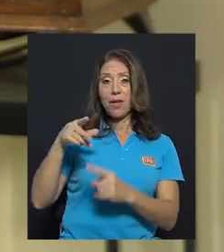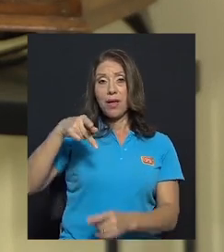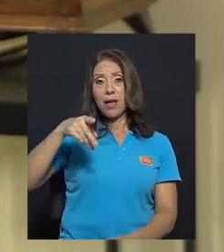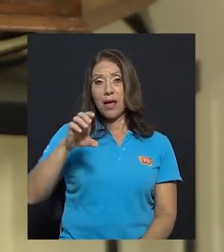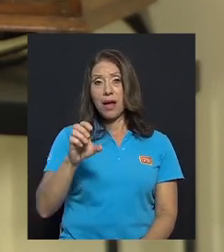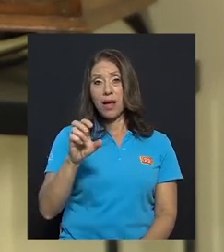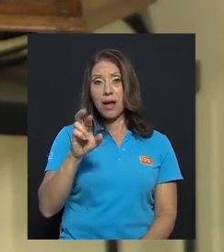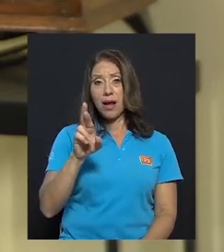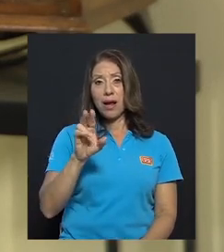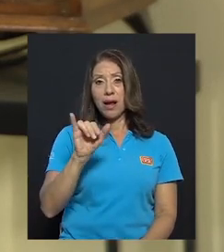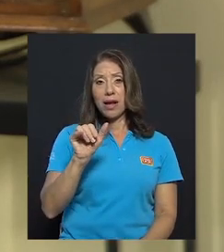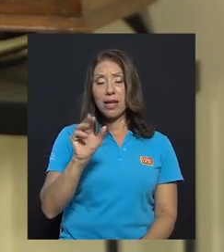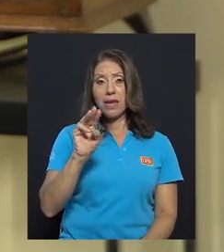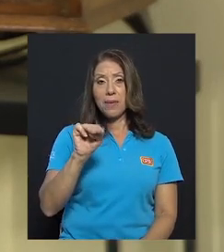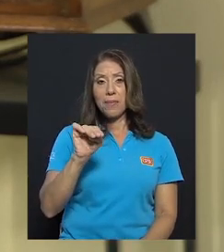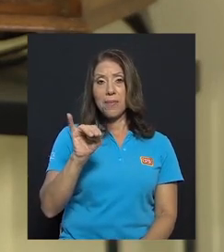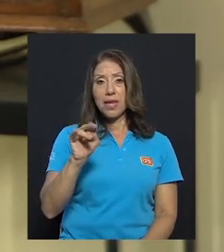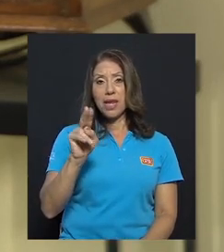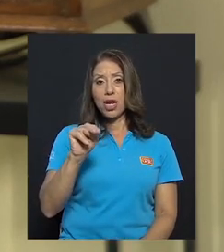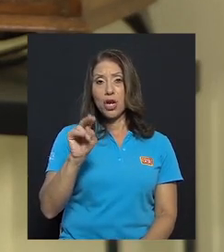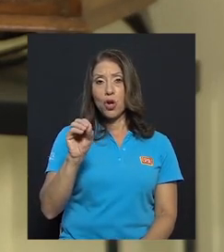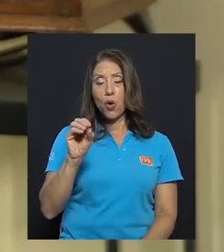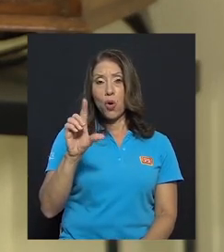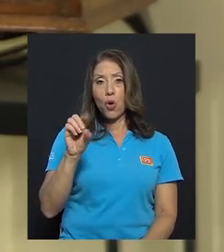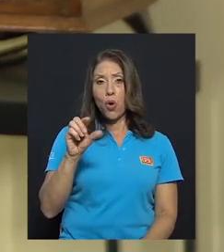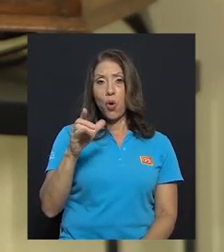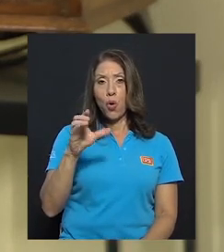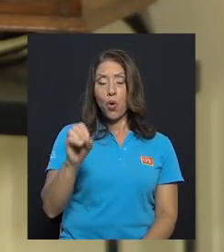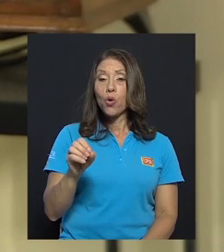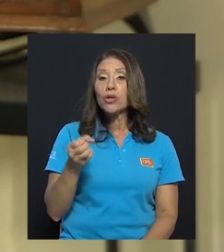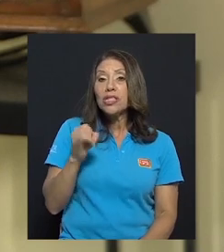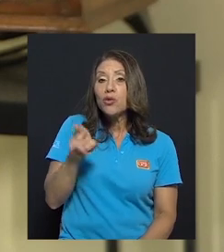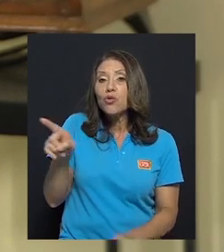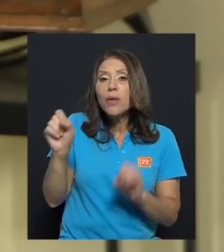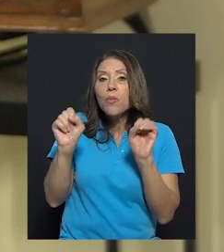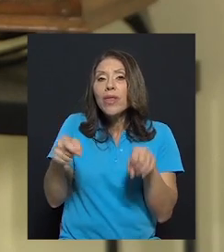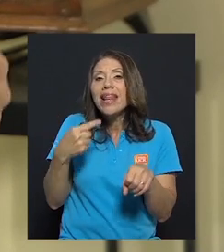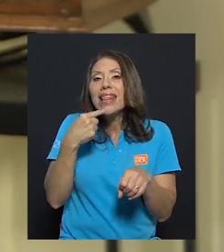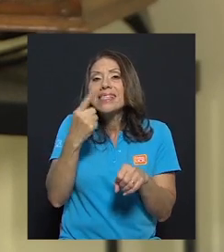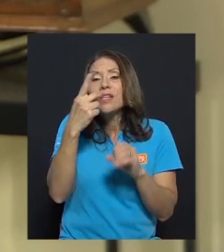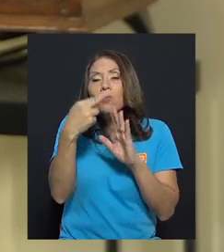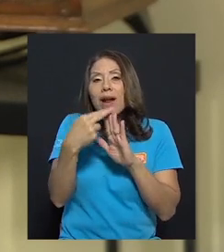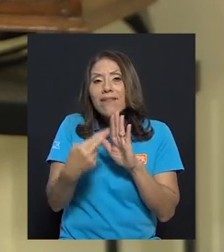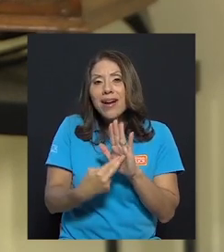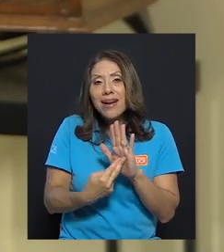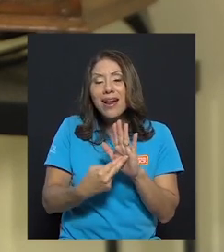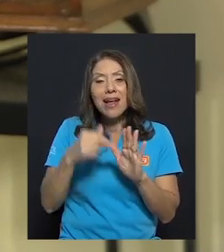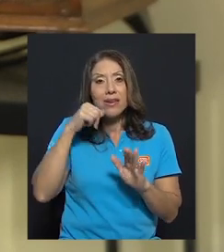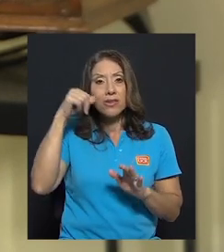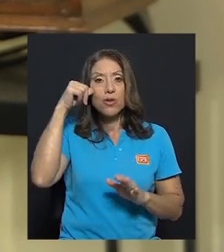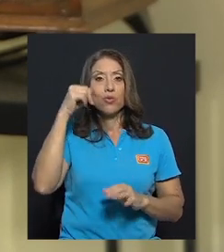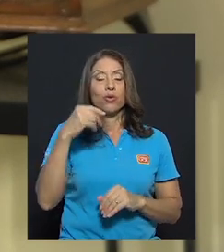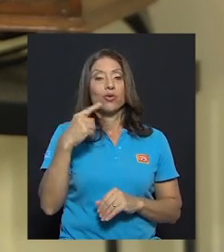dar una regla de oro a los adultos para comenzar a ir